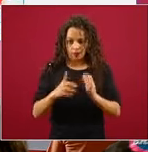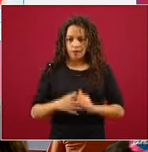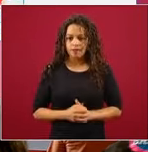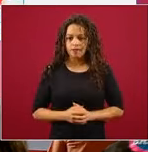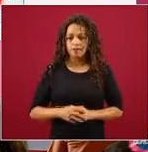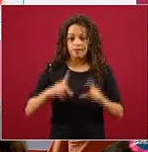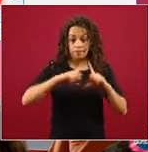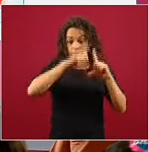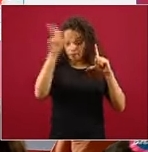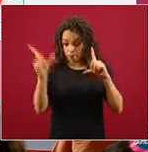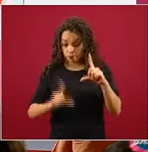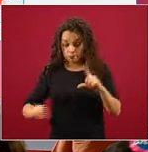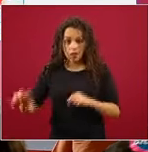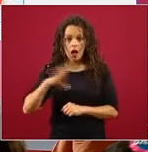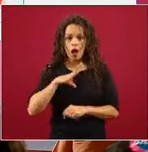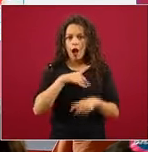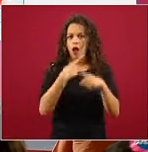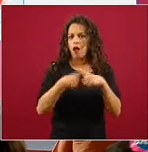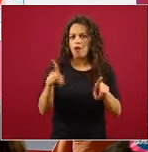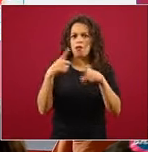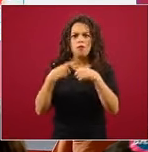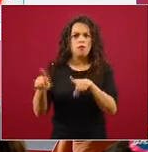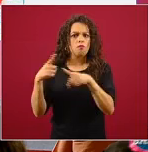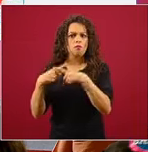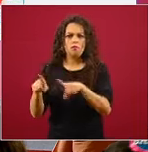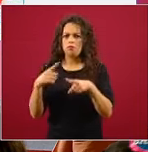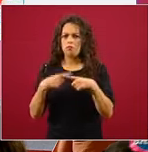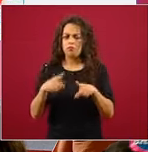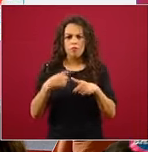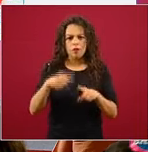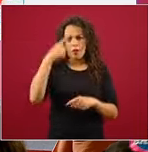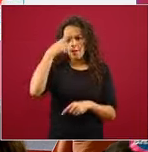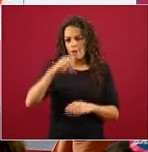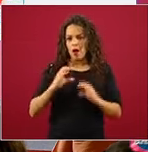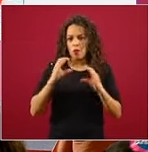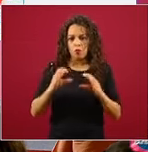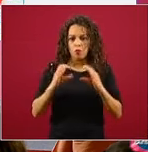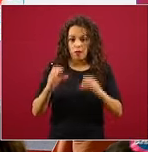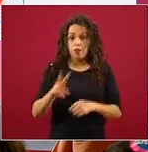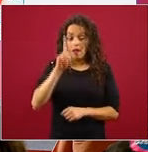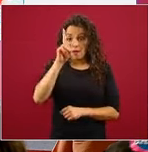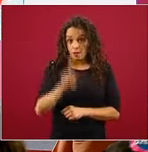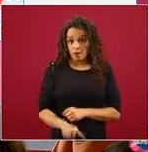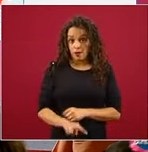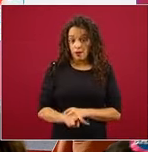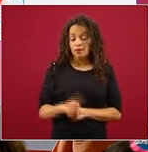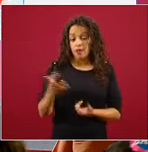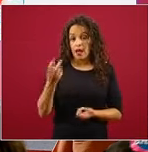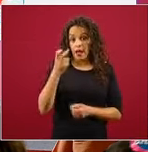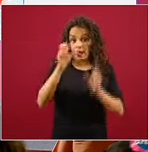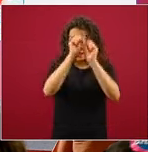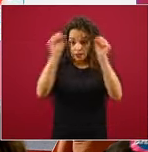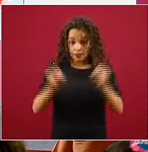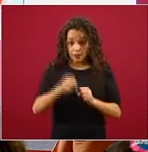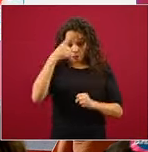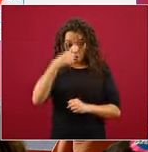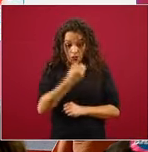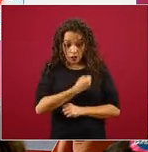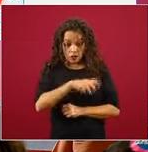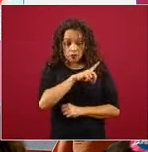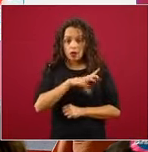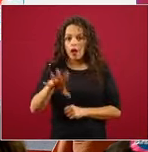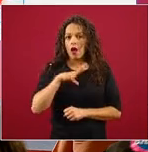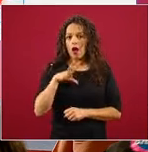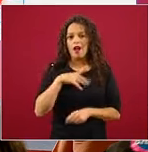gran variedad. Nos honra decir que tenemos uno de los sistemas de salud que provee una de las mayores diversidades de